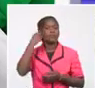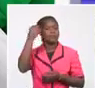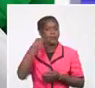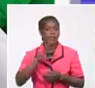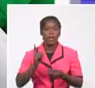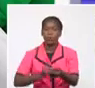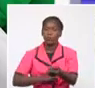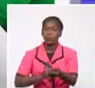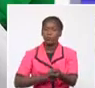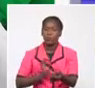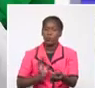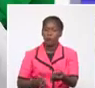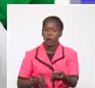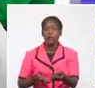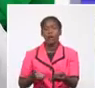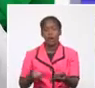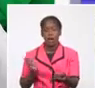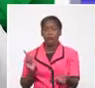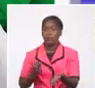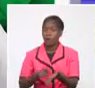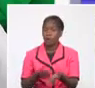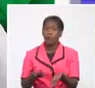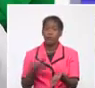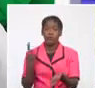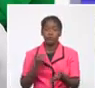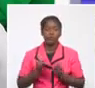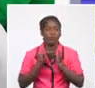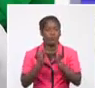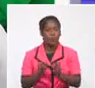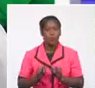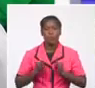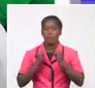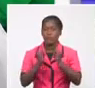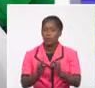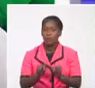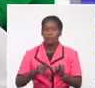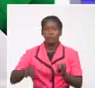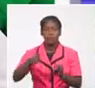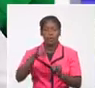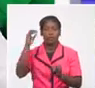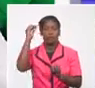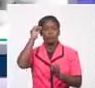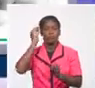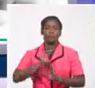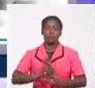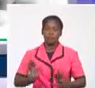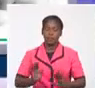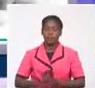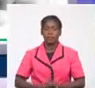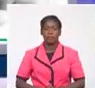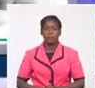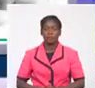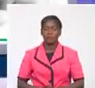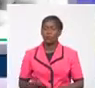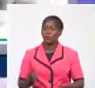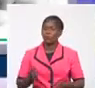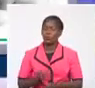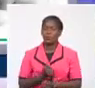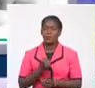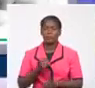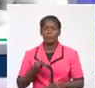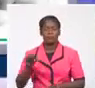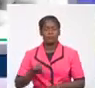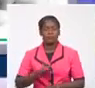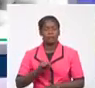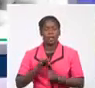y se fue dando educación a nuestra población. Esta es la situación, Gisela. Son malas hoy las noticias, doctor. Crece